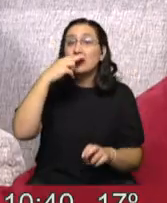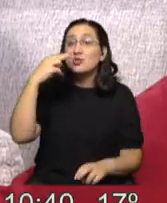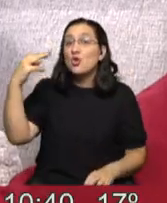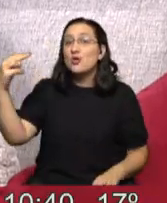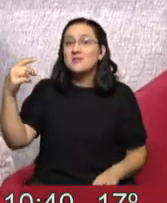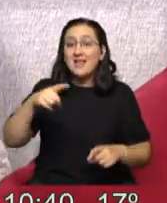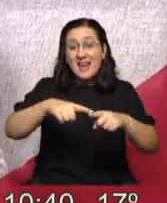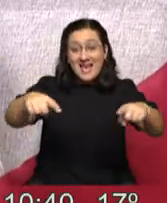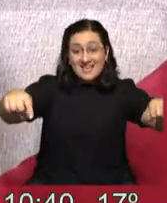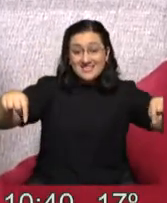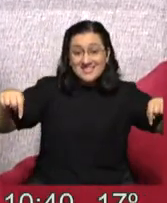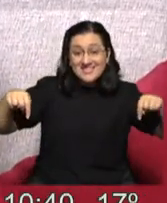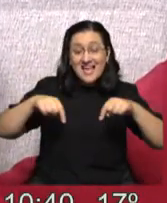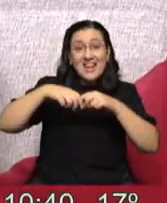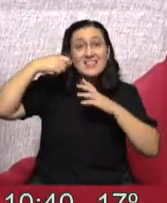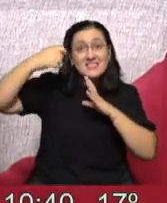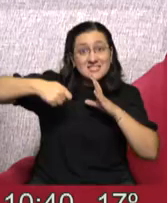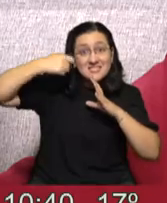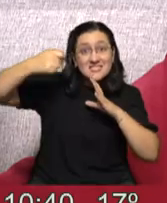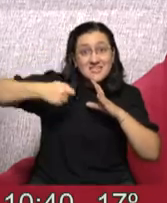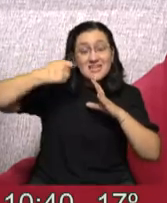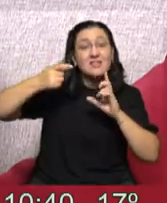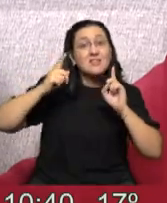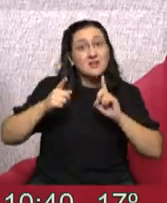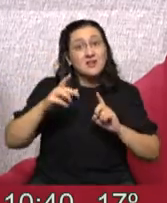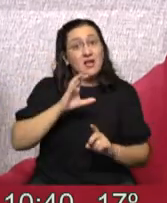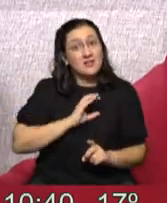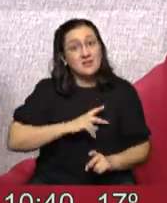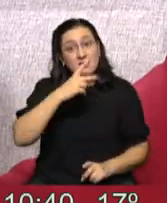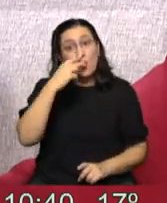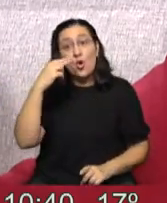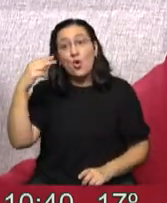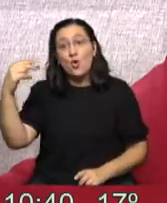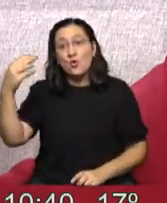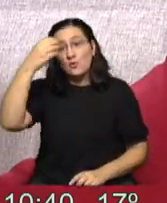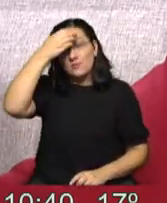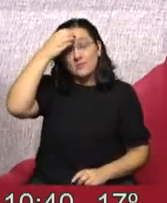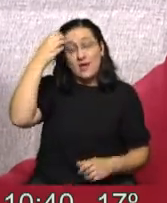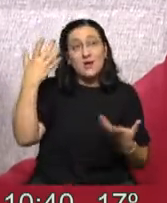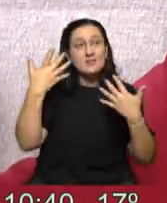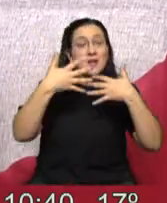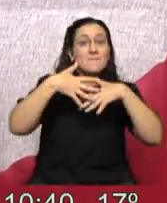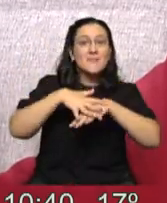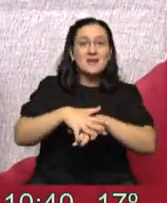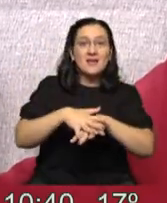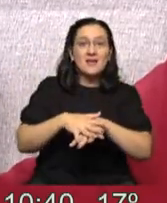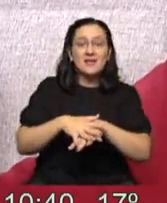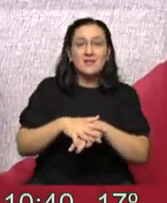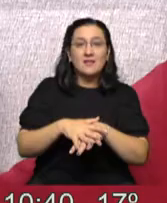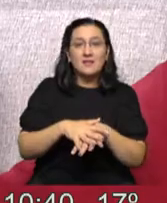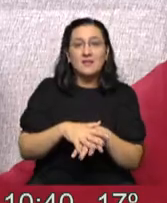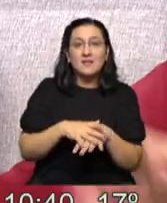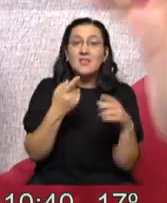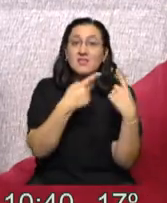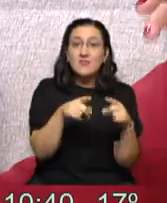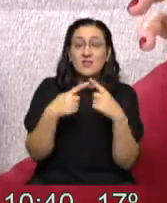las salas de cine tienen un olor característico. También. Las diferentes salas. Que ahora hay como una conjunción de